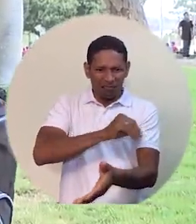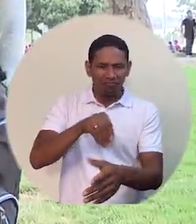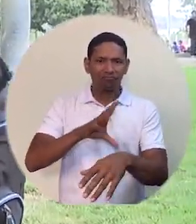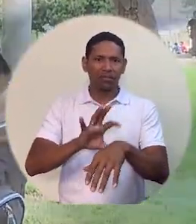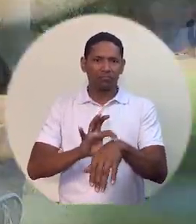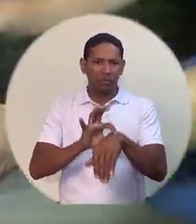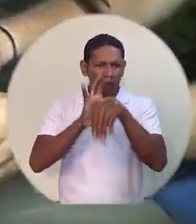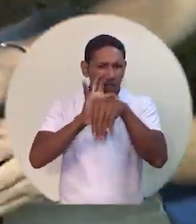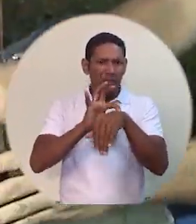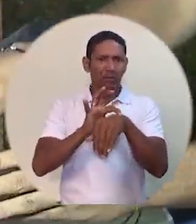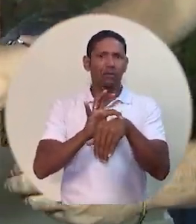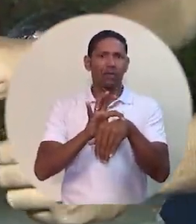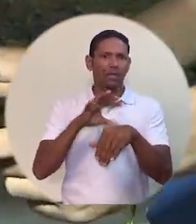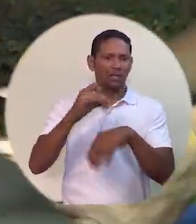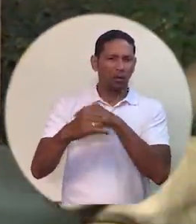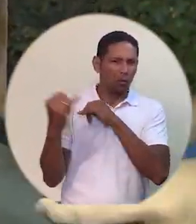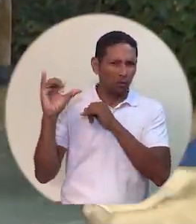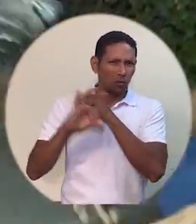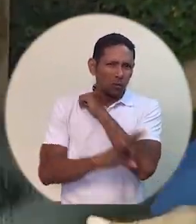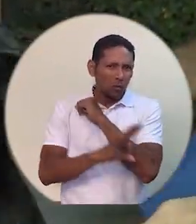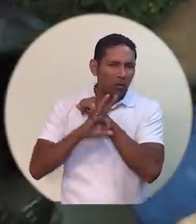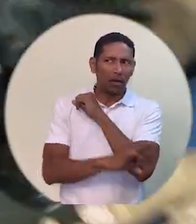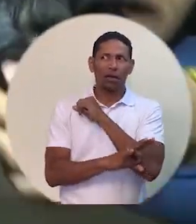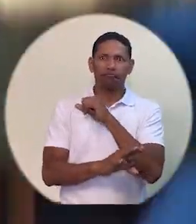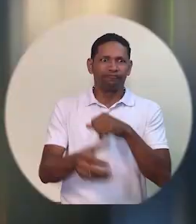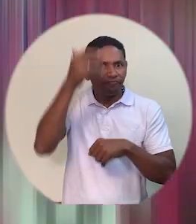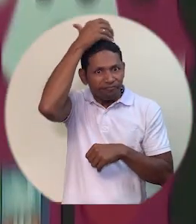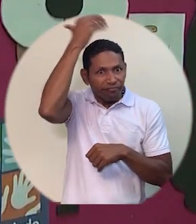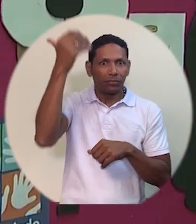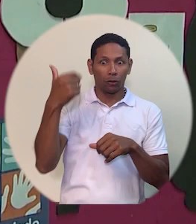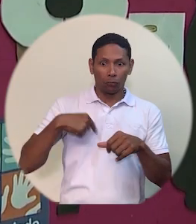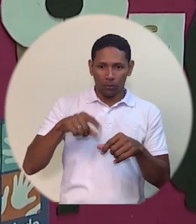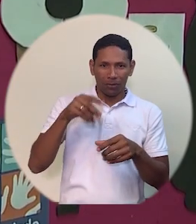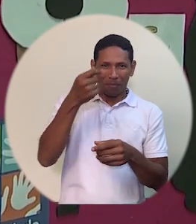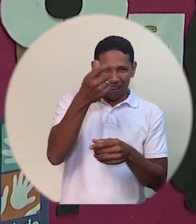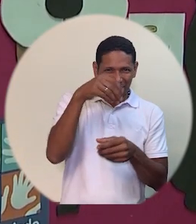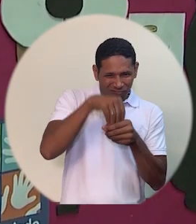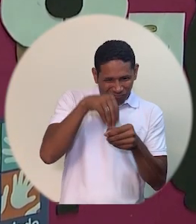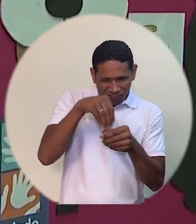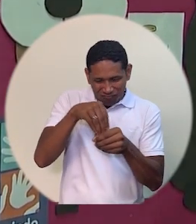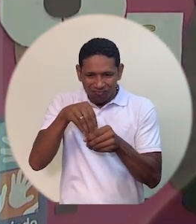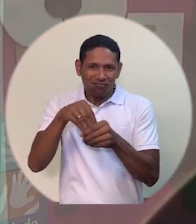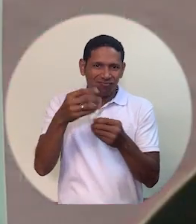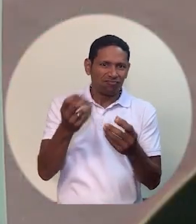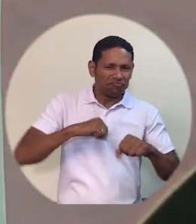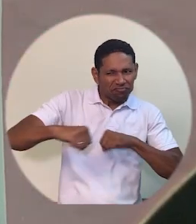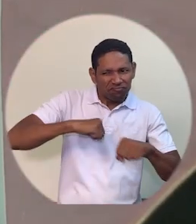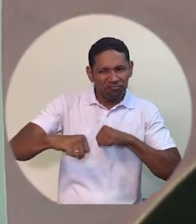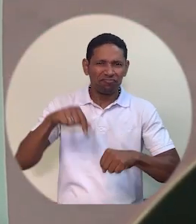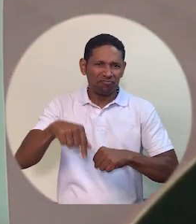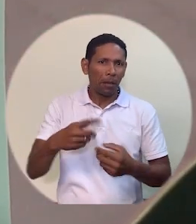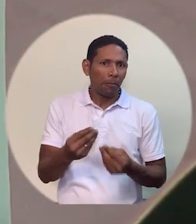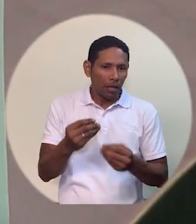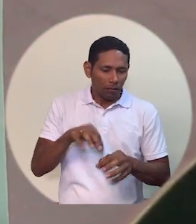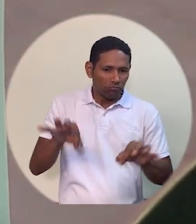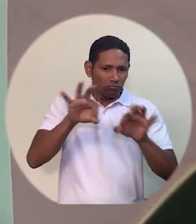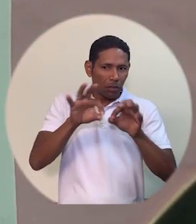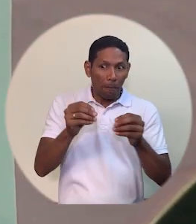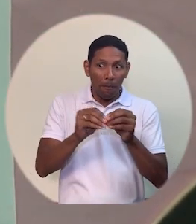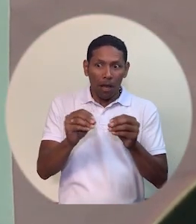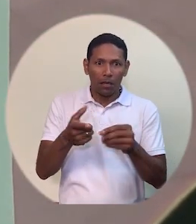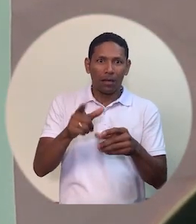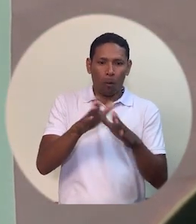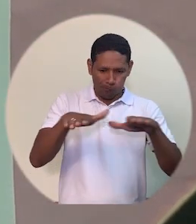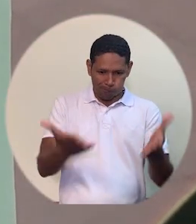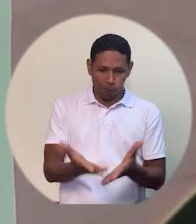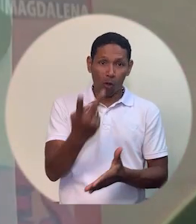de medicina, de psicología, de enfermería. Los fondos los recogemos nosotros haciendo actividades dentro de la universidad o por fuera. También